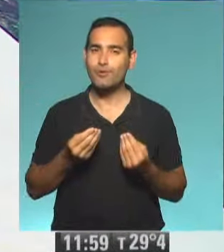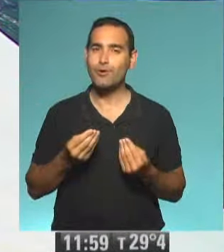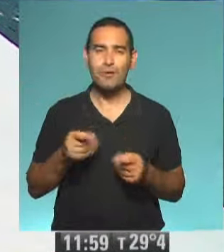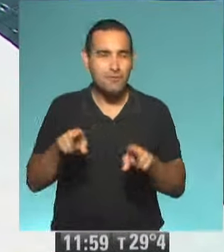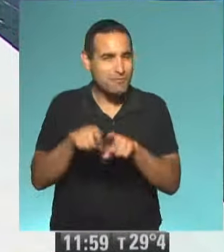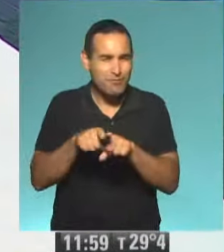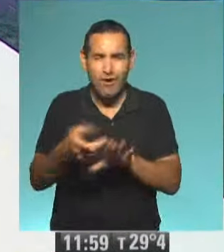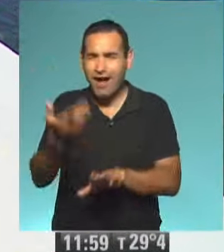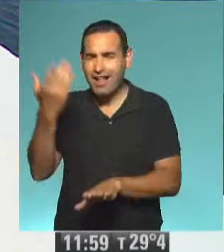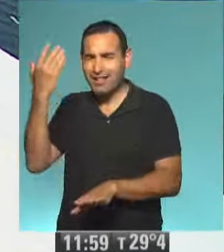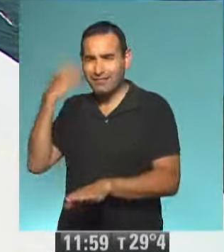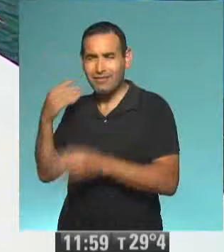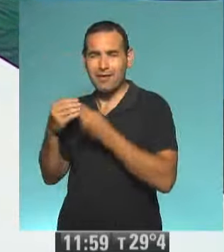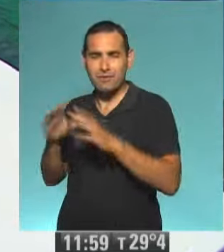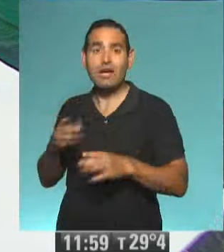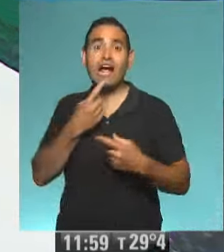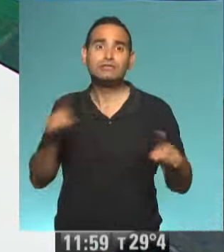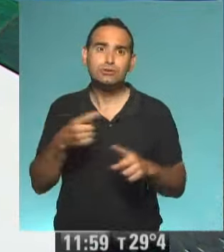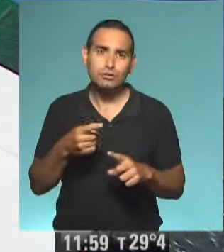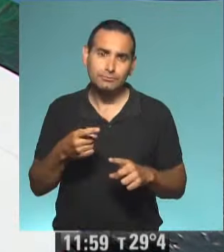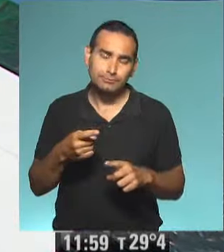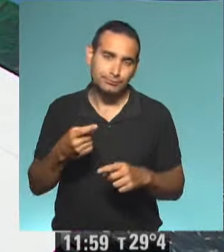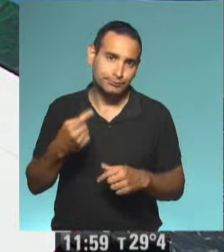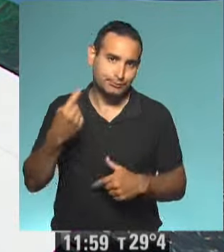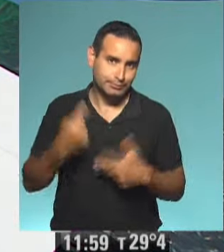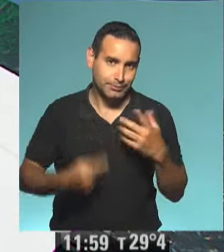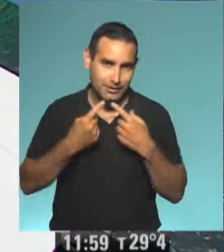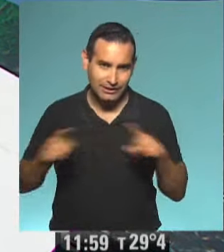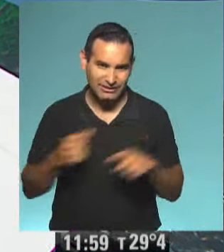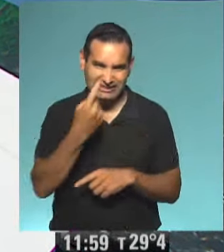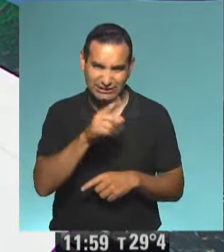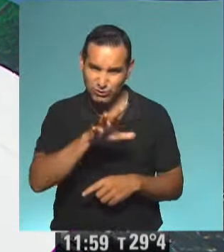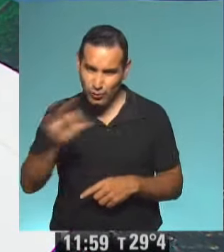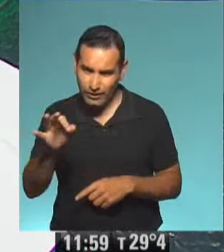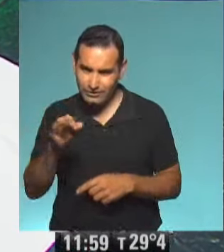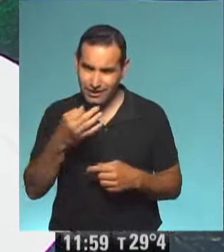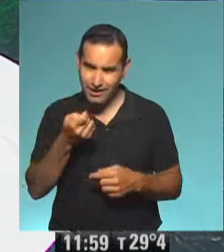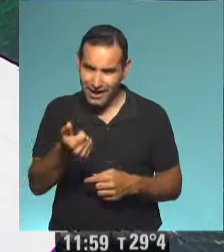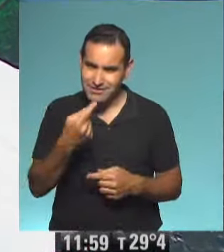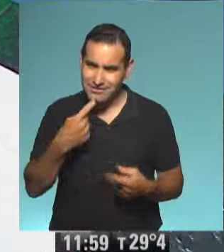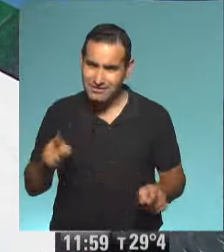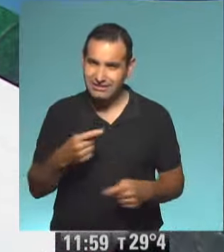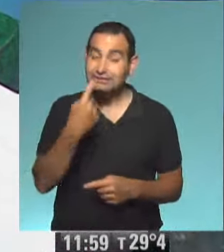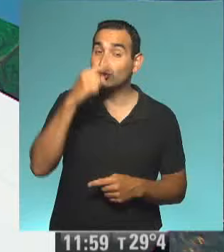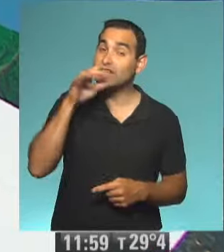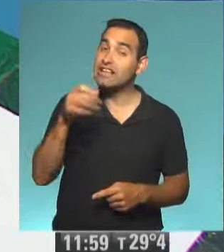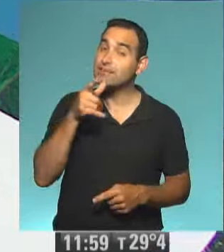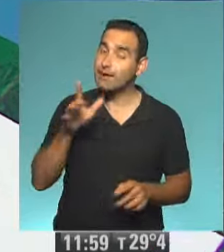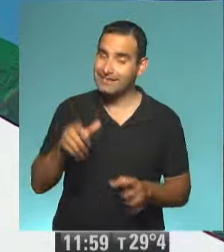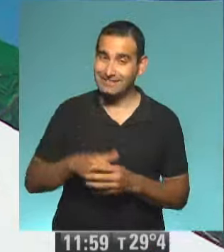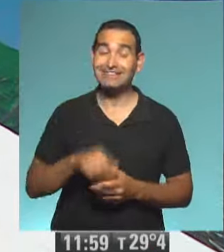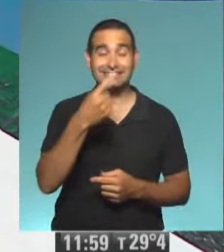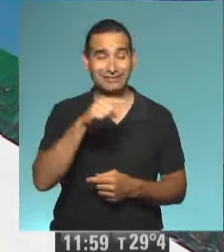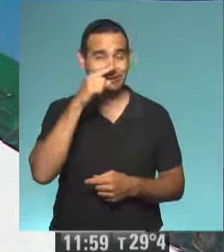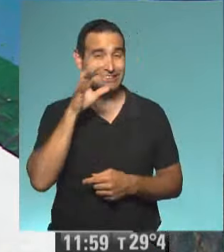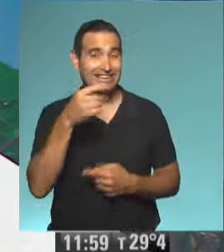recibíamos al principio. ¿Cómo? ¿Cuántas canciones hicimos? Un montón de canciones. Casi 150. Sí, 170, me 170 parece.